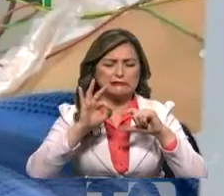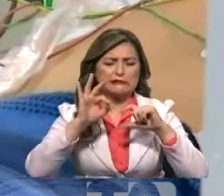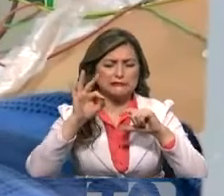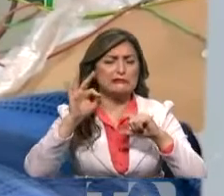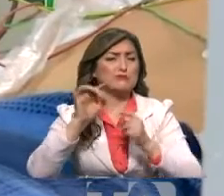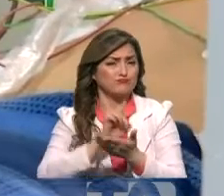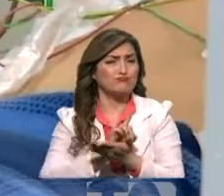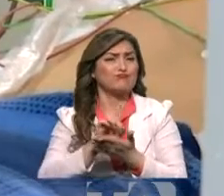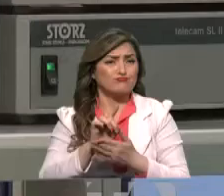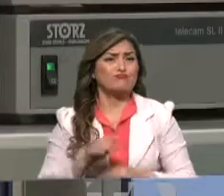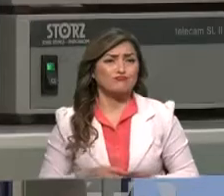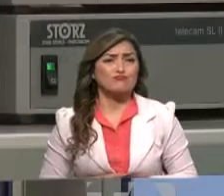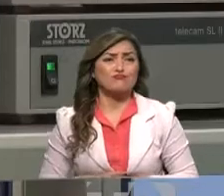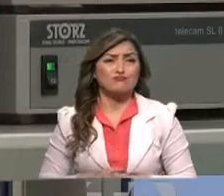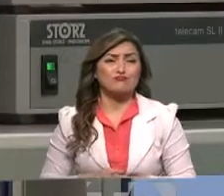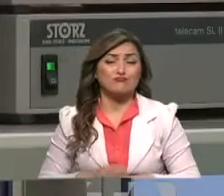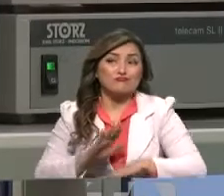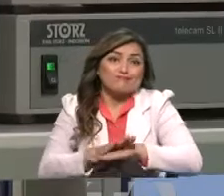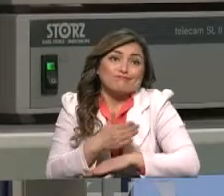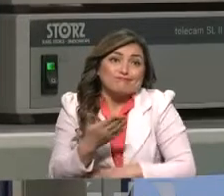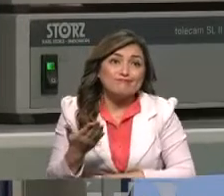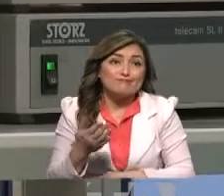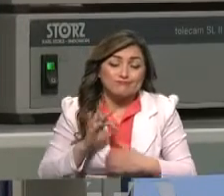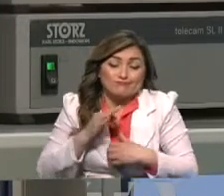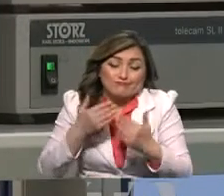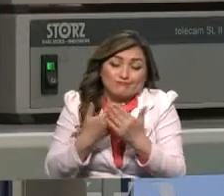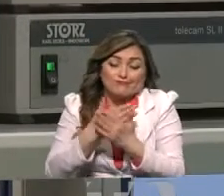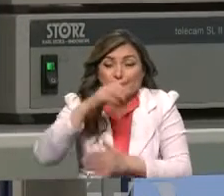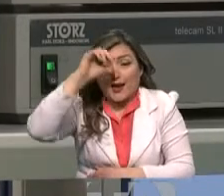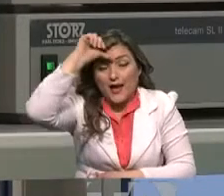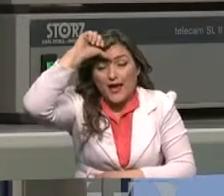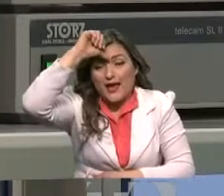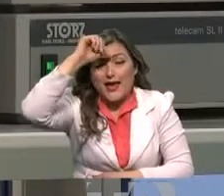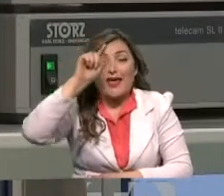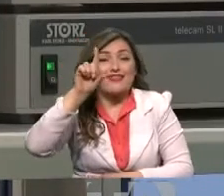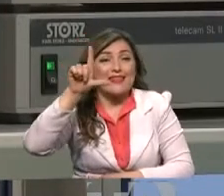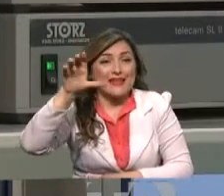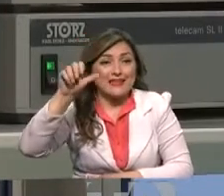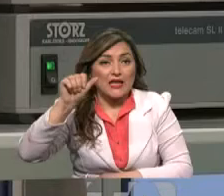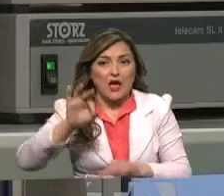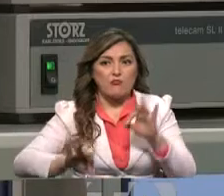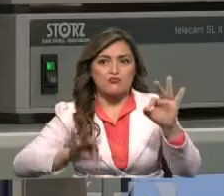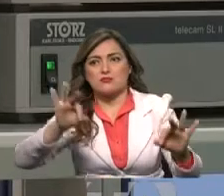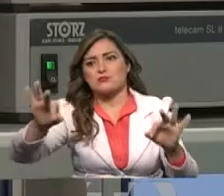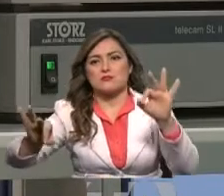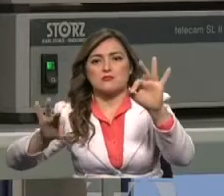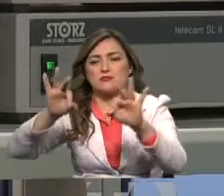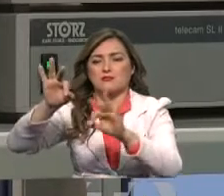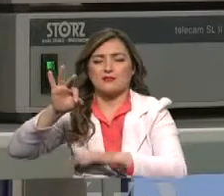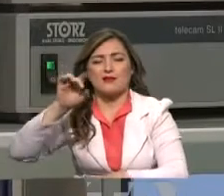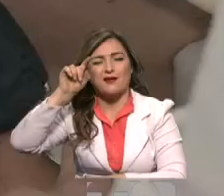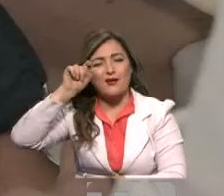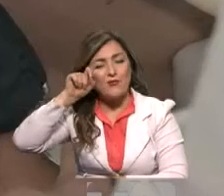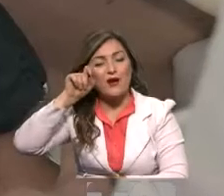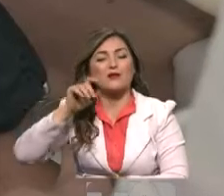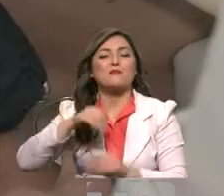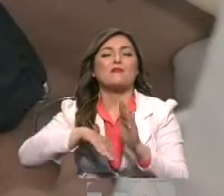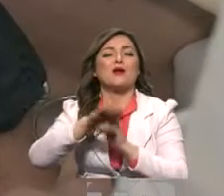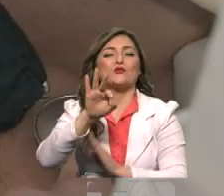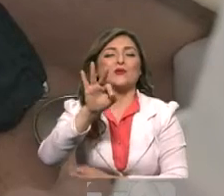últimas semanas debido a que seguramente la variante Delta se ha regado en todo este país, y acordémonos que más